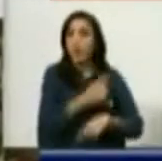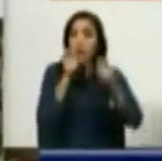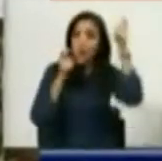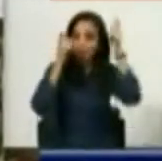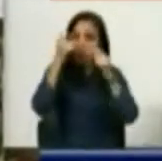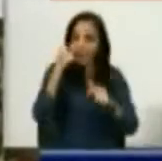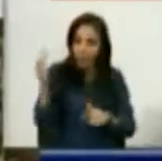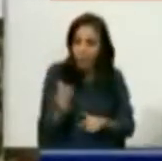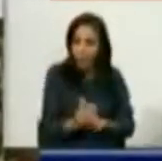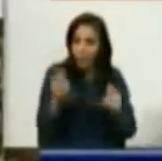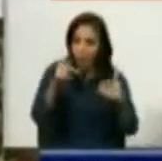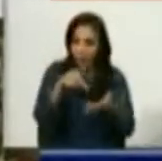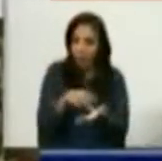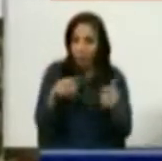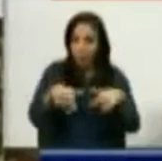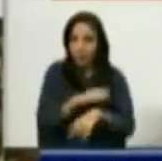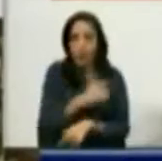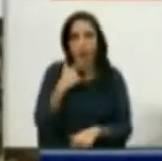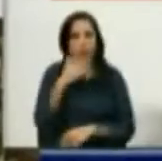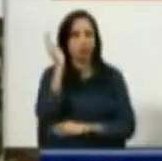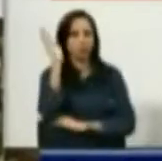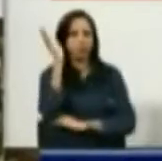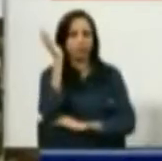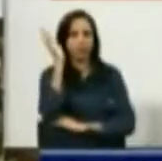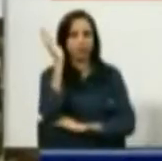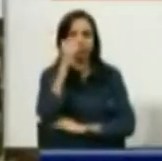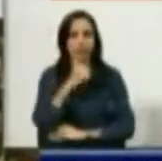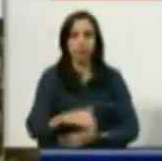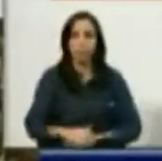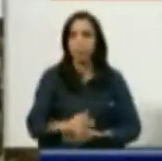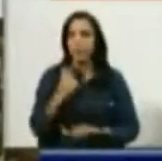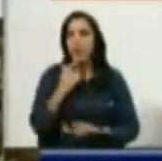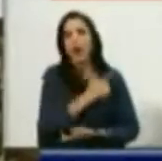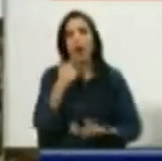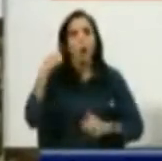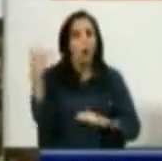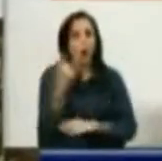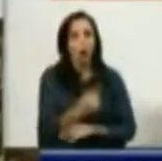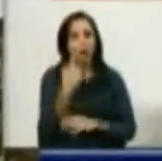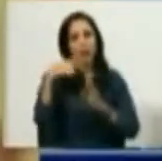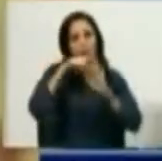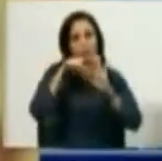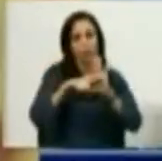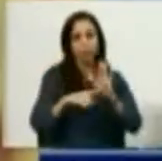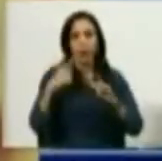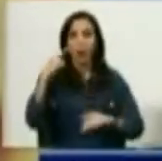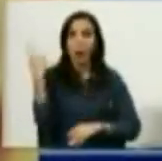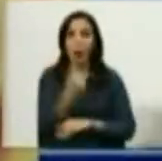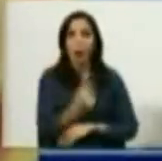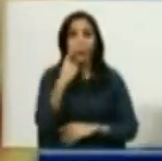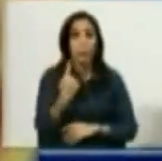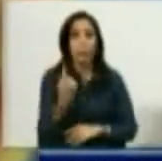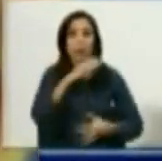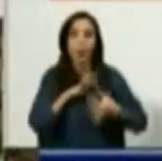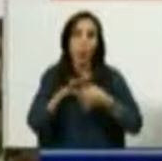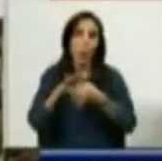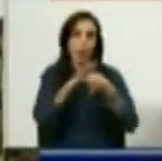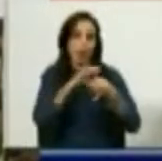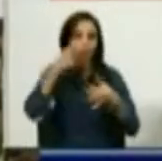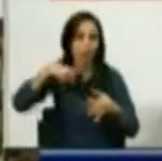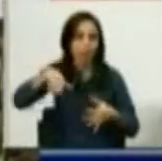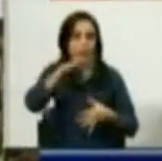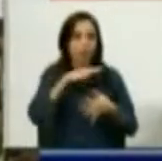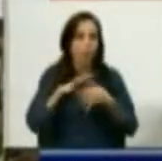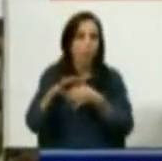Chávez se vino a darnos a nosotros una arenga y a darnos unas órdenes la principal de esas órdenes es la unidad de Los Patriotas la